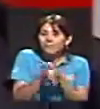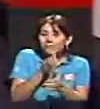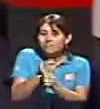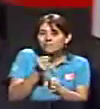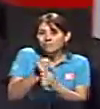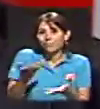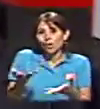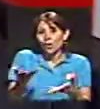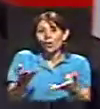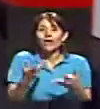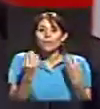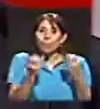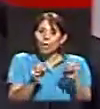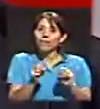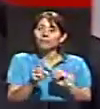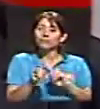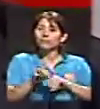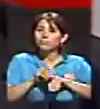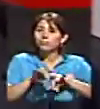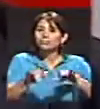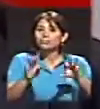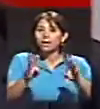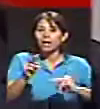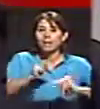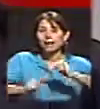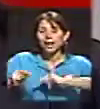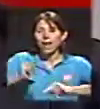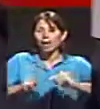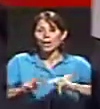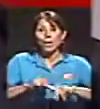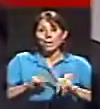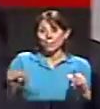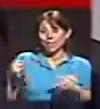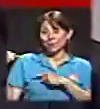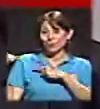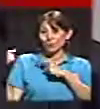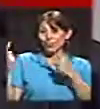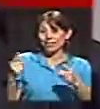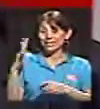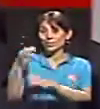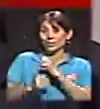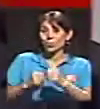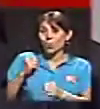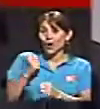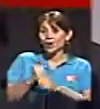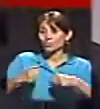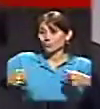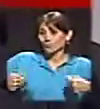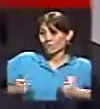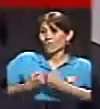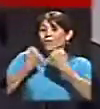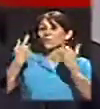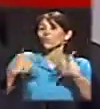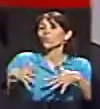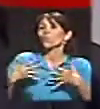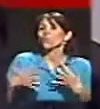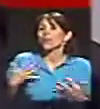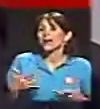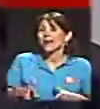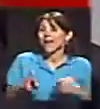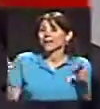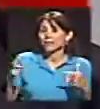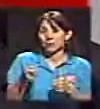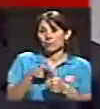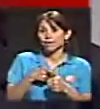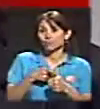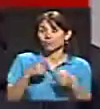forma el mercado, ¿va? Pero en este caso, en estos 5 años, el reto más grande fue, primero, lograr una apertura